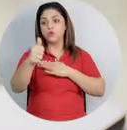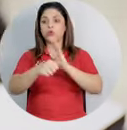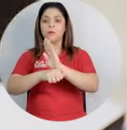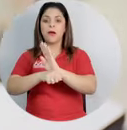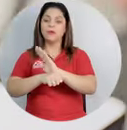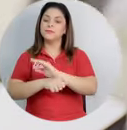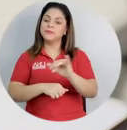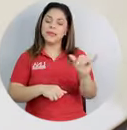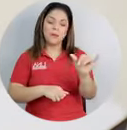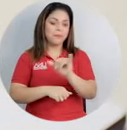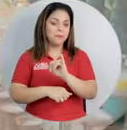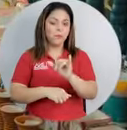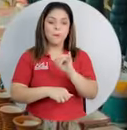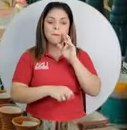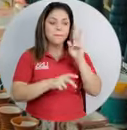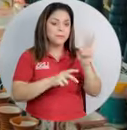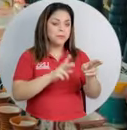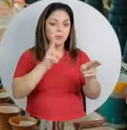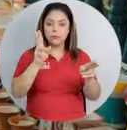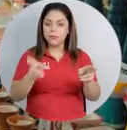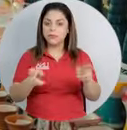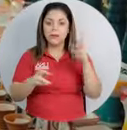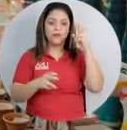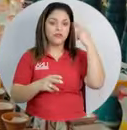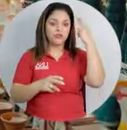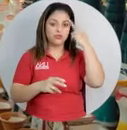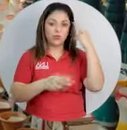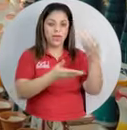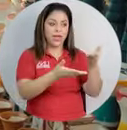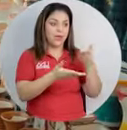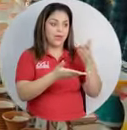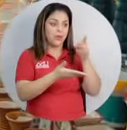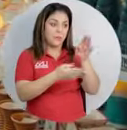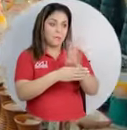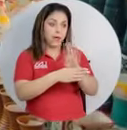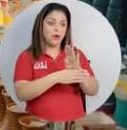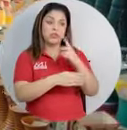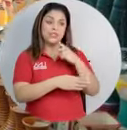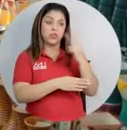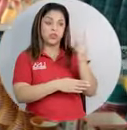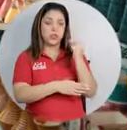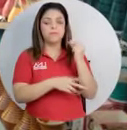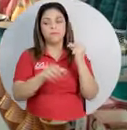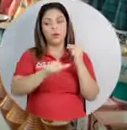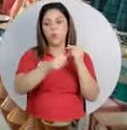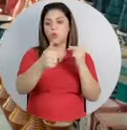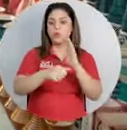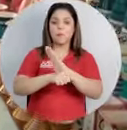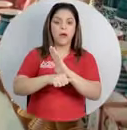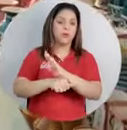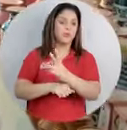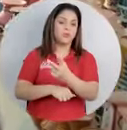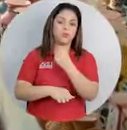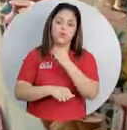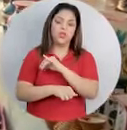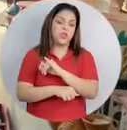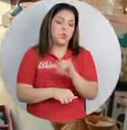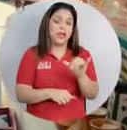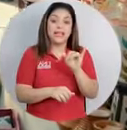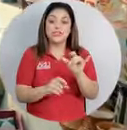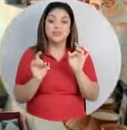por parámetros de su jefe, no va a ser sujeto de crédito por exactamente las mismas razones que le dijeron en el otro